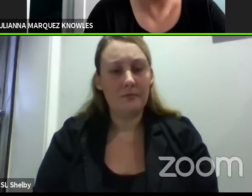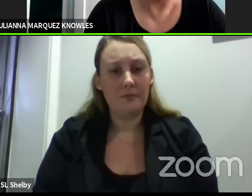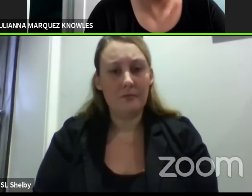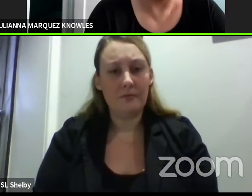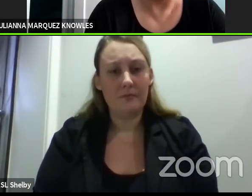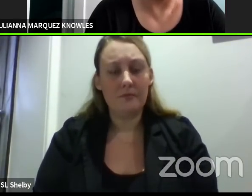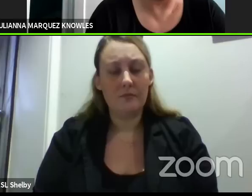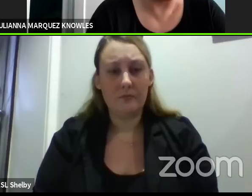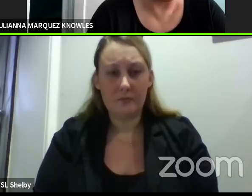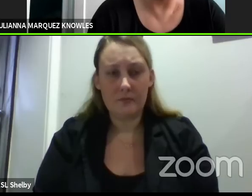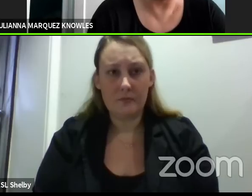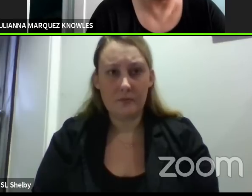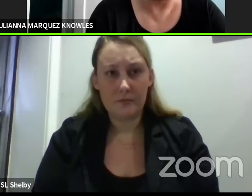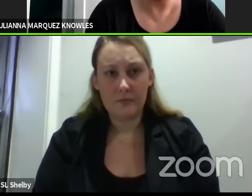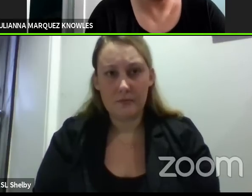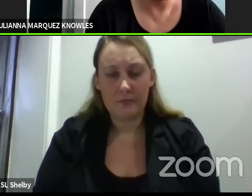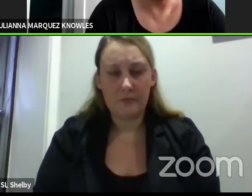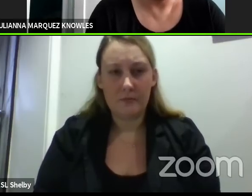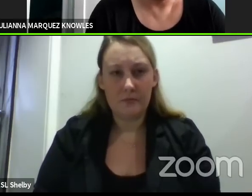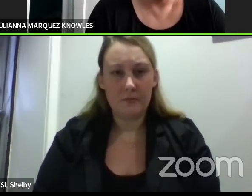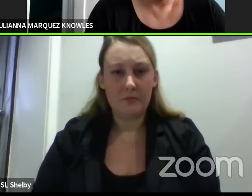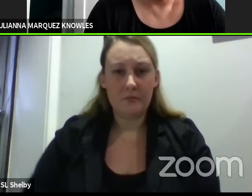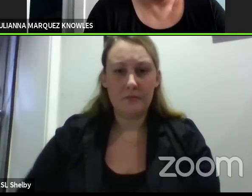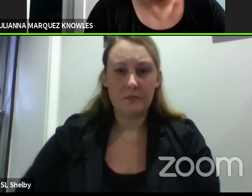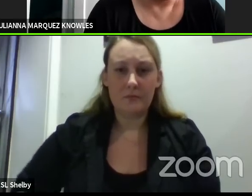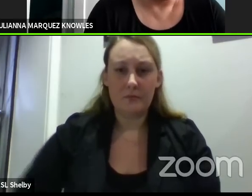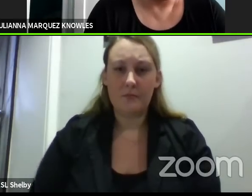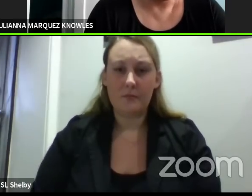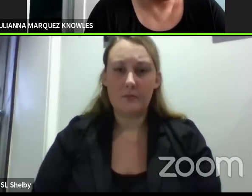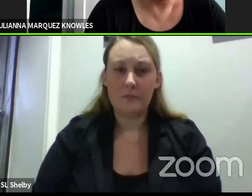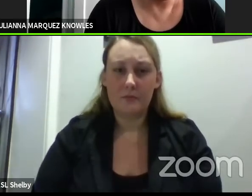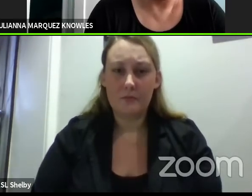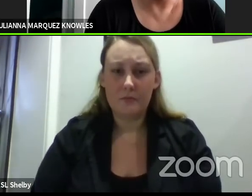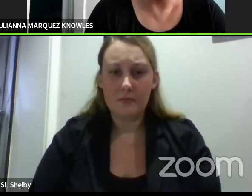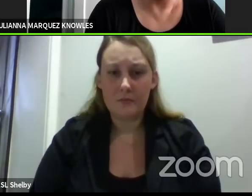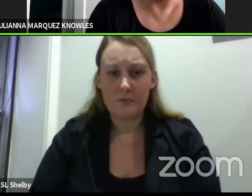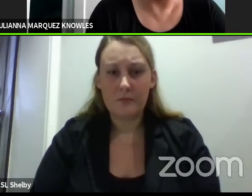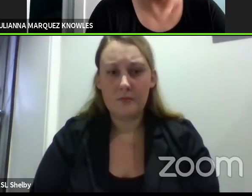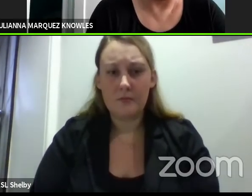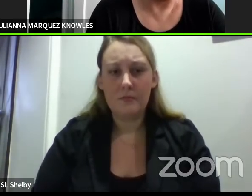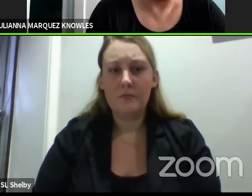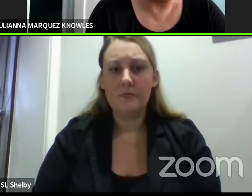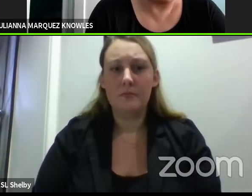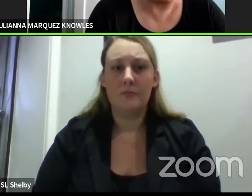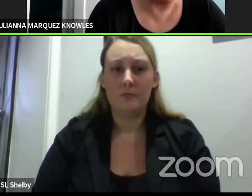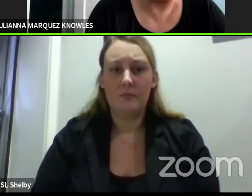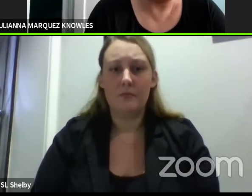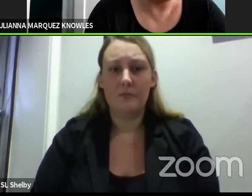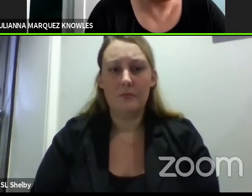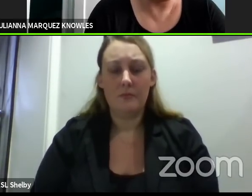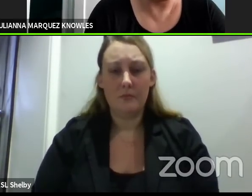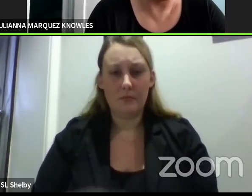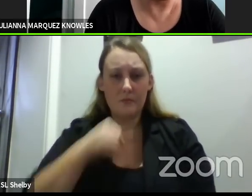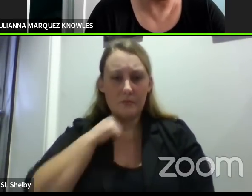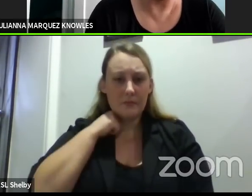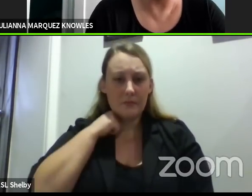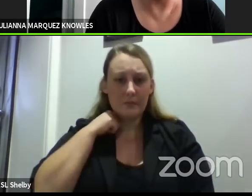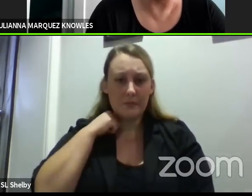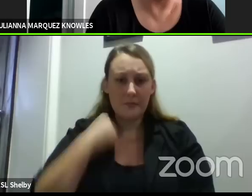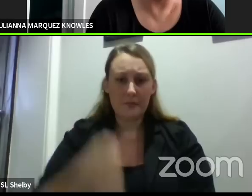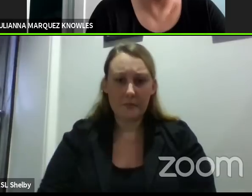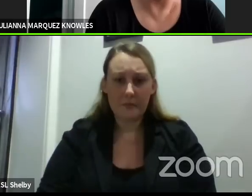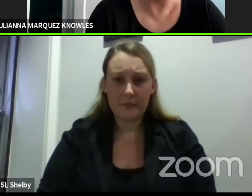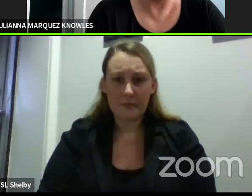de hace un par de años atrás y he sido muy afectada por